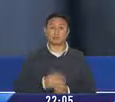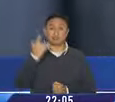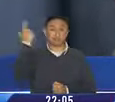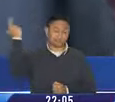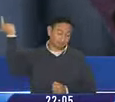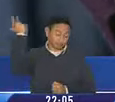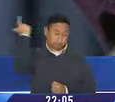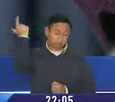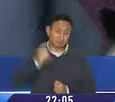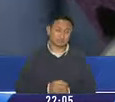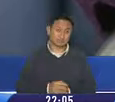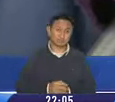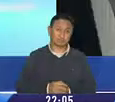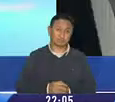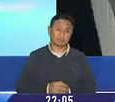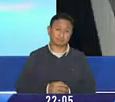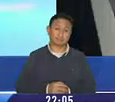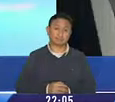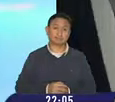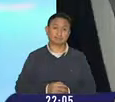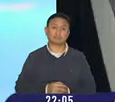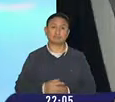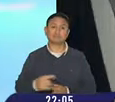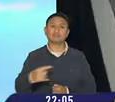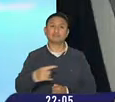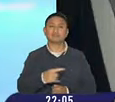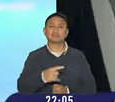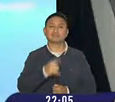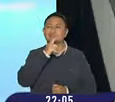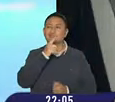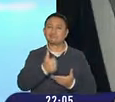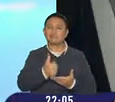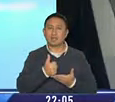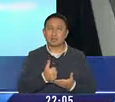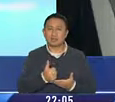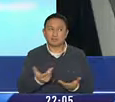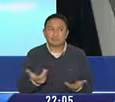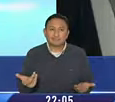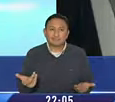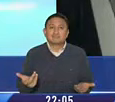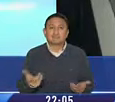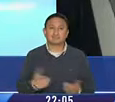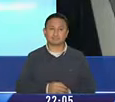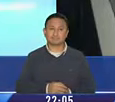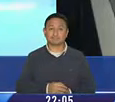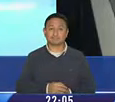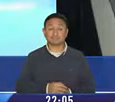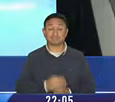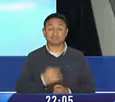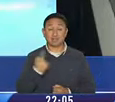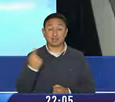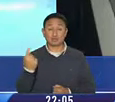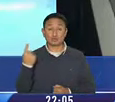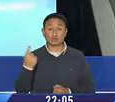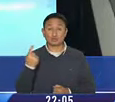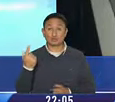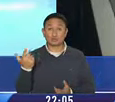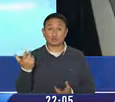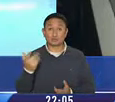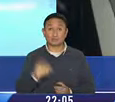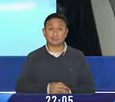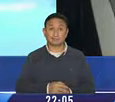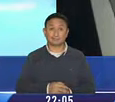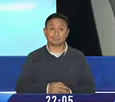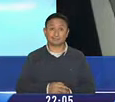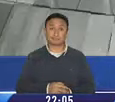cachazo y ya, se llevaron todo. No saben a quién acudir para que la situación cambie. Se sienten indefensos entre tanta